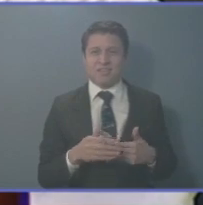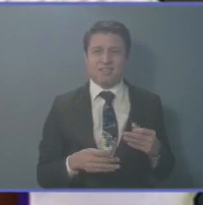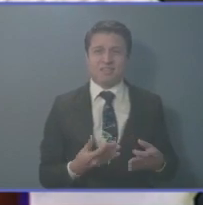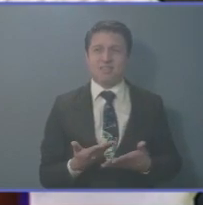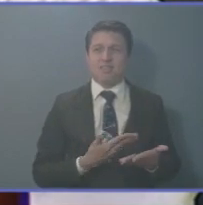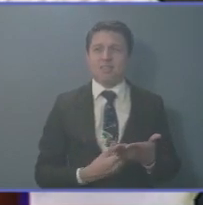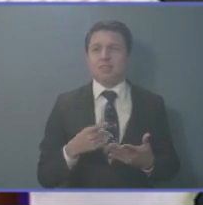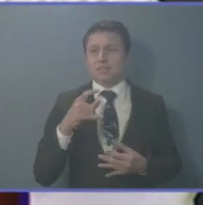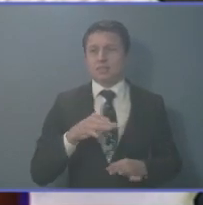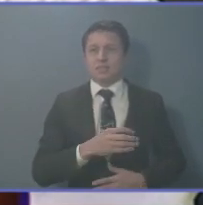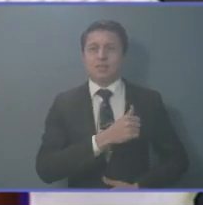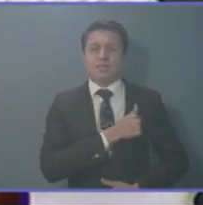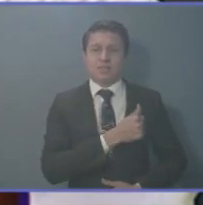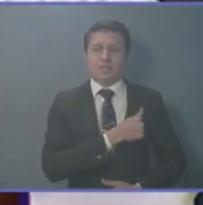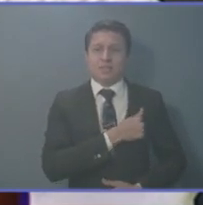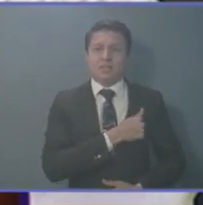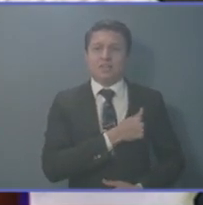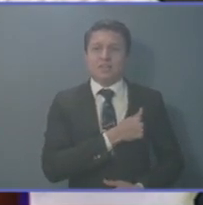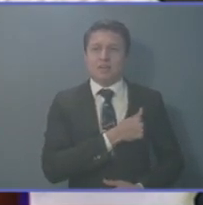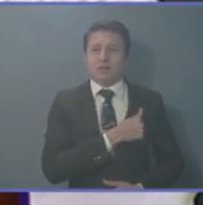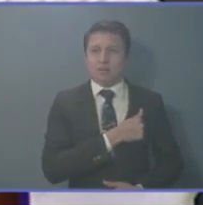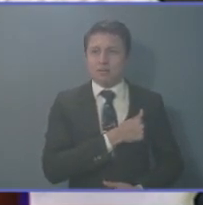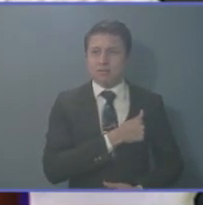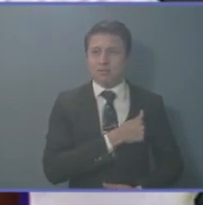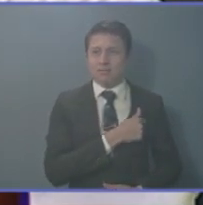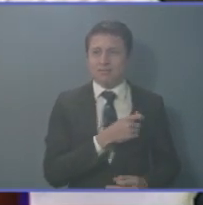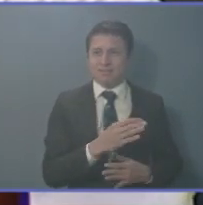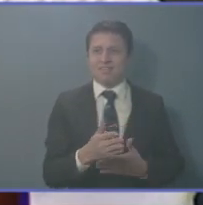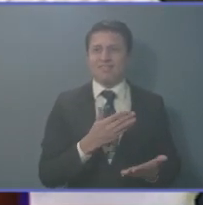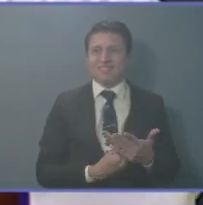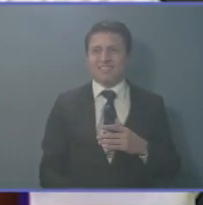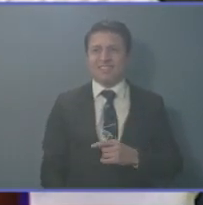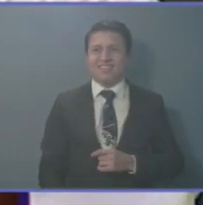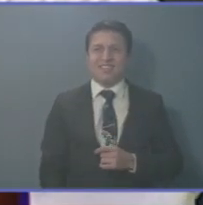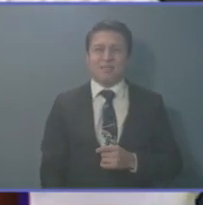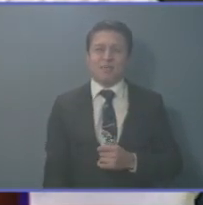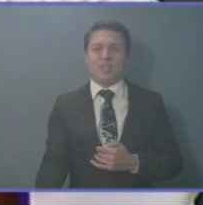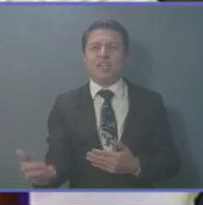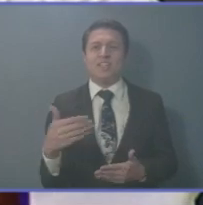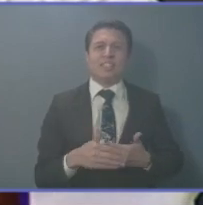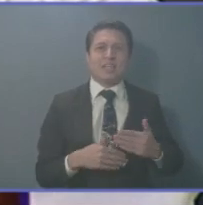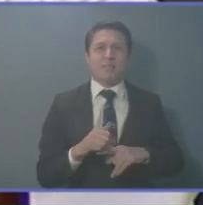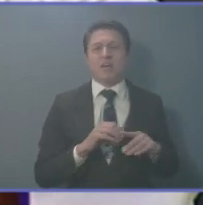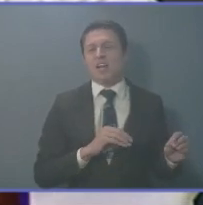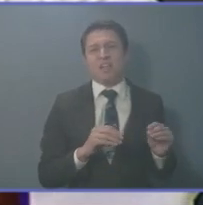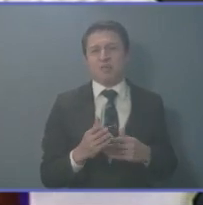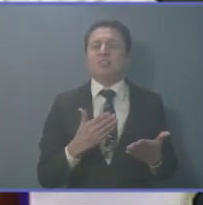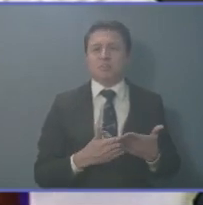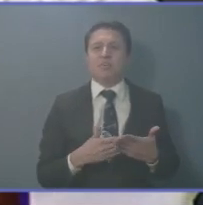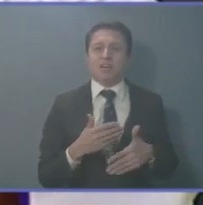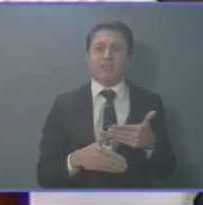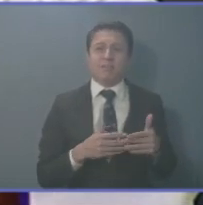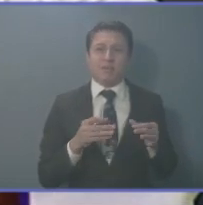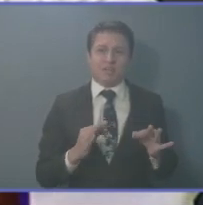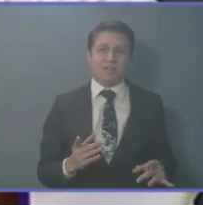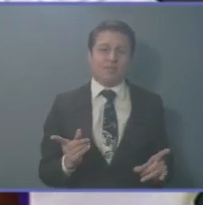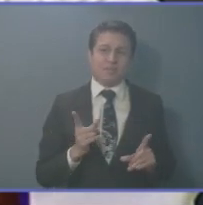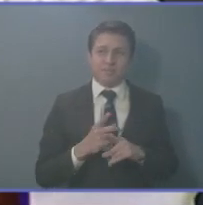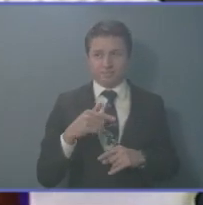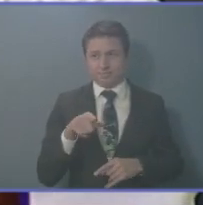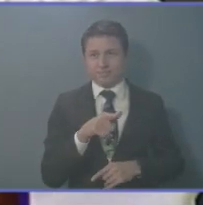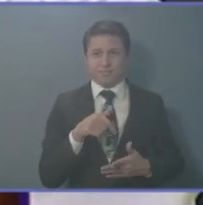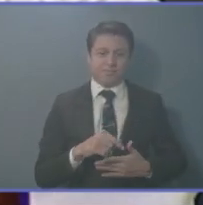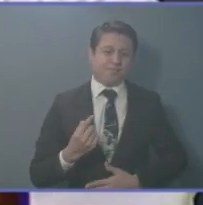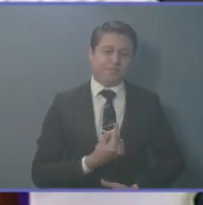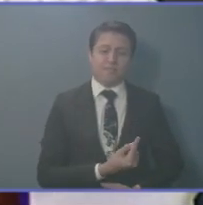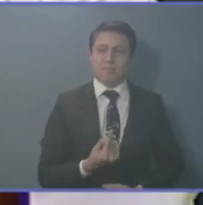a su cargo las tareas de control del cumplimiento de las medidas sanitarias a notificarle el incumplimiento en que ha ocurrido y trasladar de inmediato a la